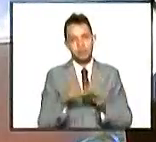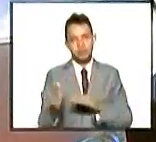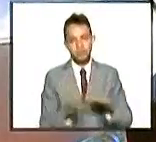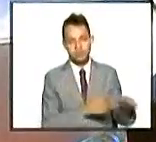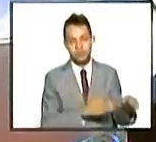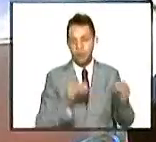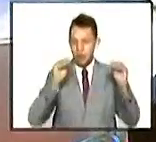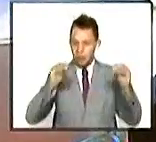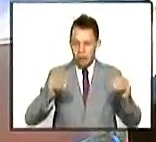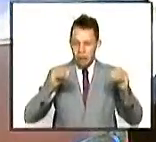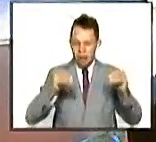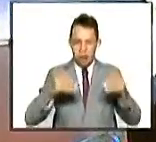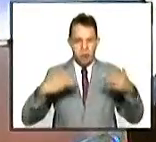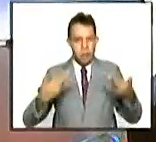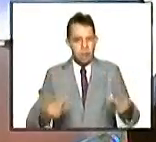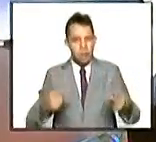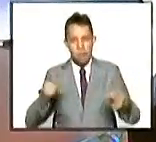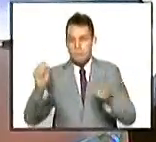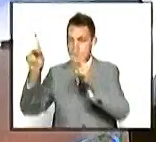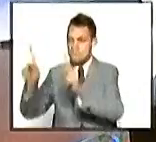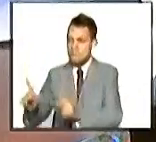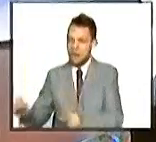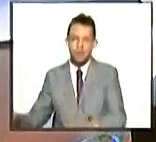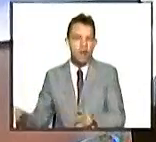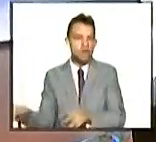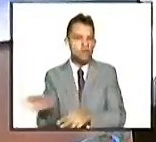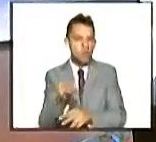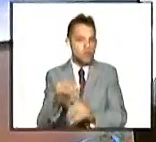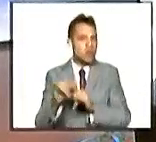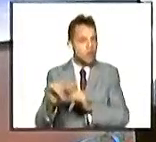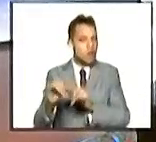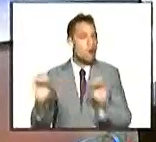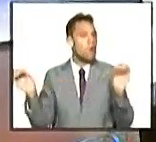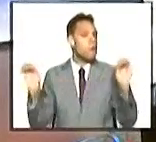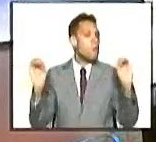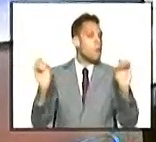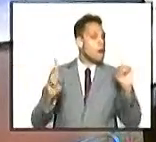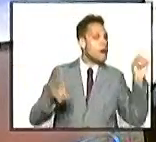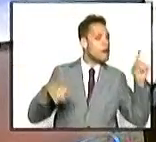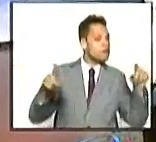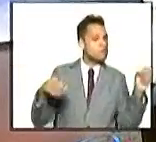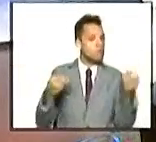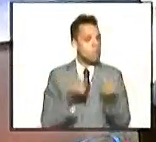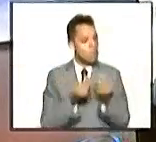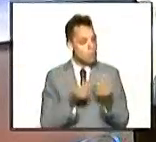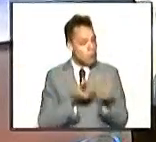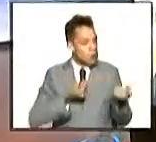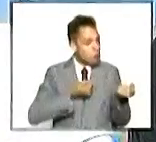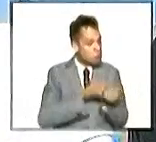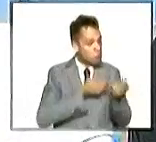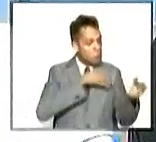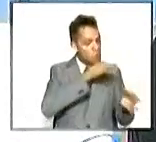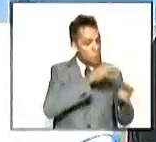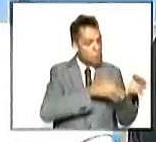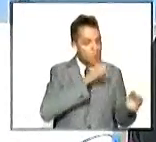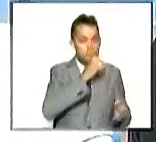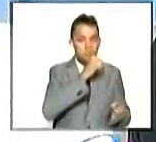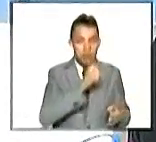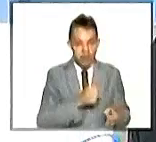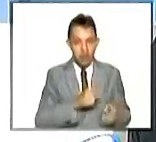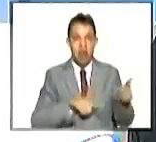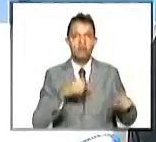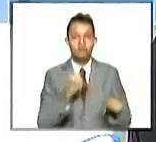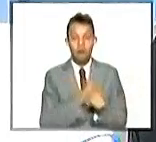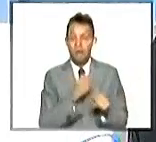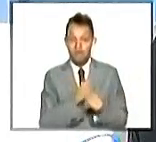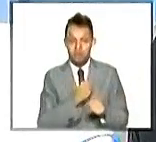va a hacer esta capacitación, a qué tipo de personas va a llegar. Obviamente las personas que tienen que ver con el cuidado de adultos mayores. Cuidadores formales e